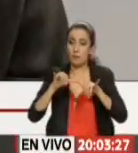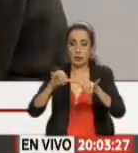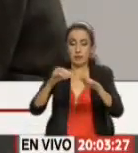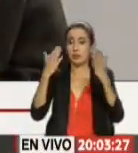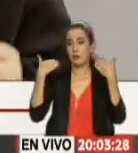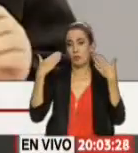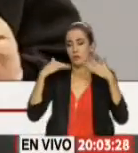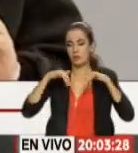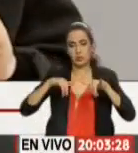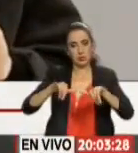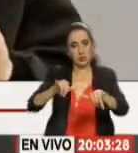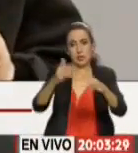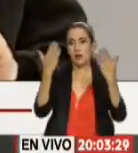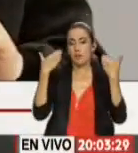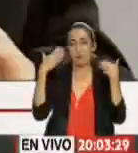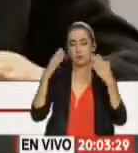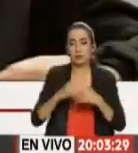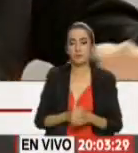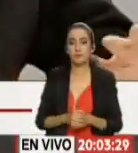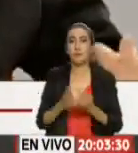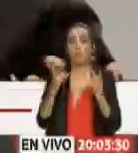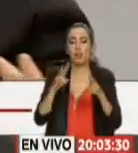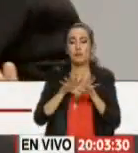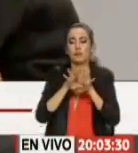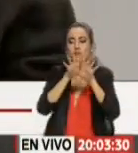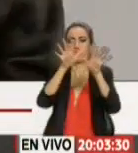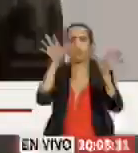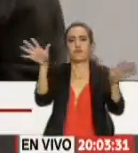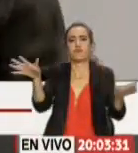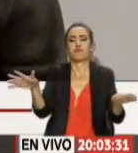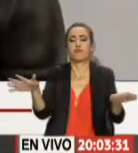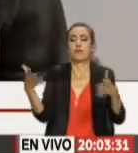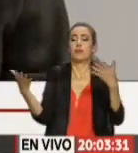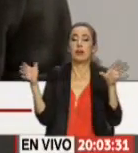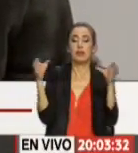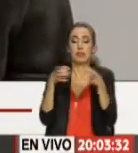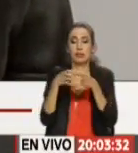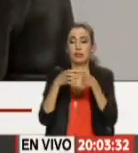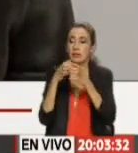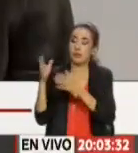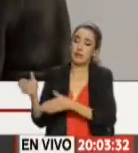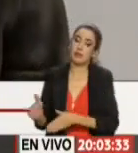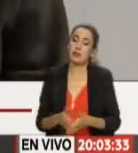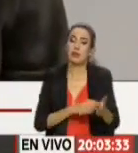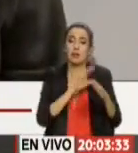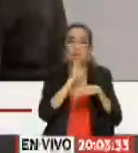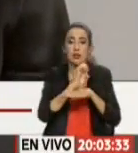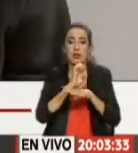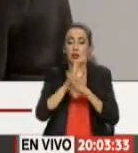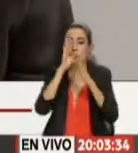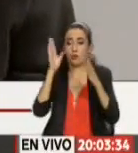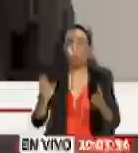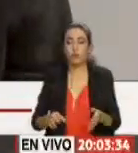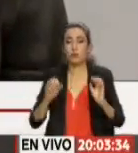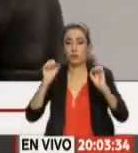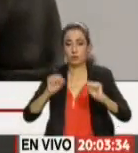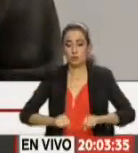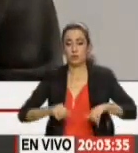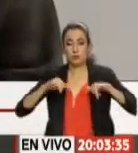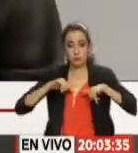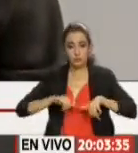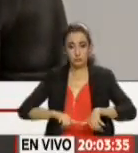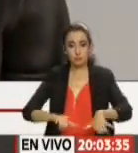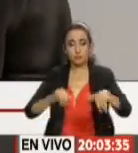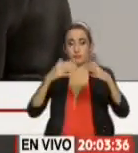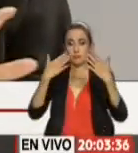Guayaquil, se expande sobre el conjunto de la costa ecuatoriana, aunque sufre un parón, una